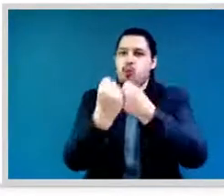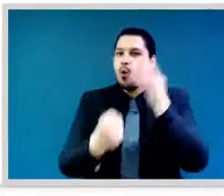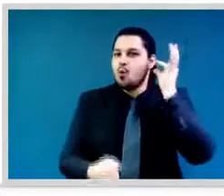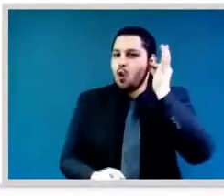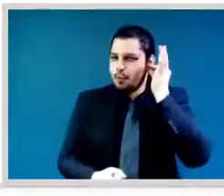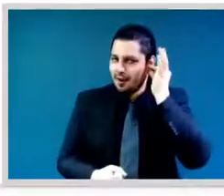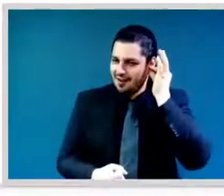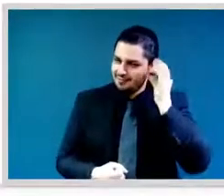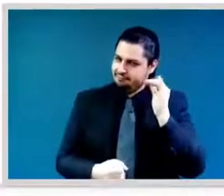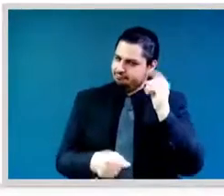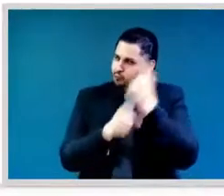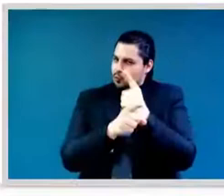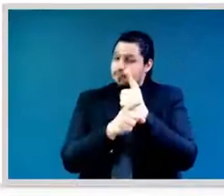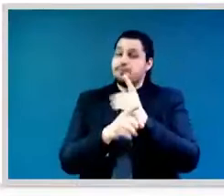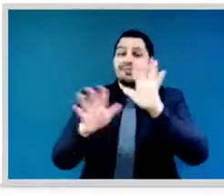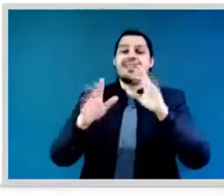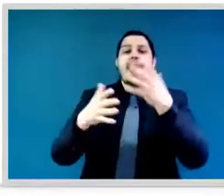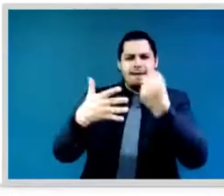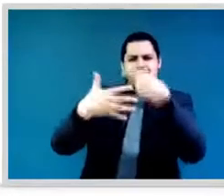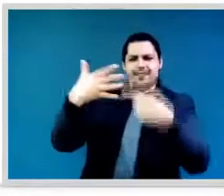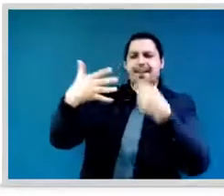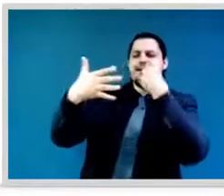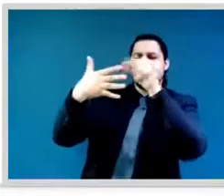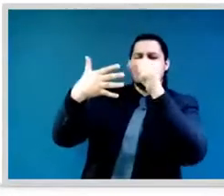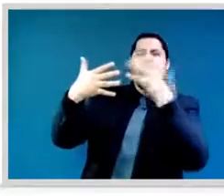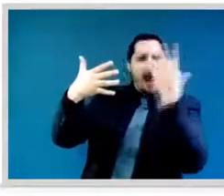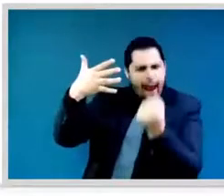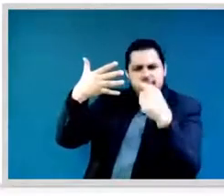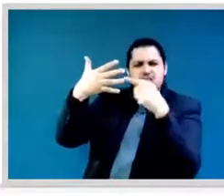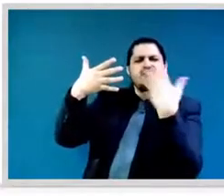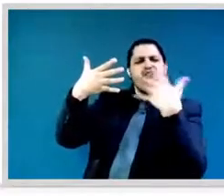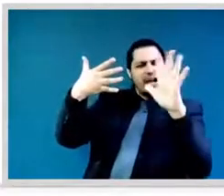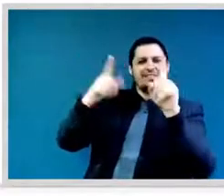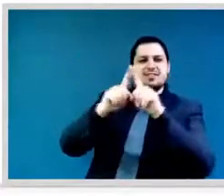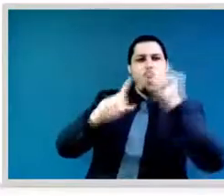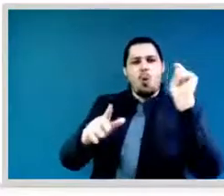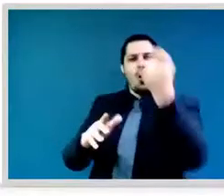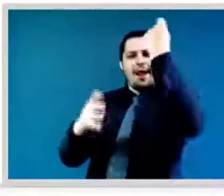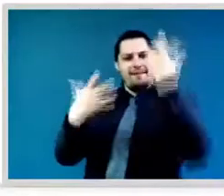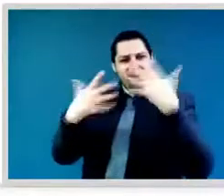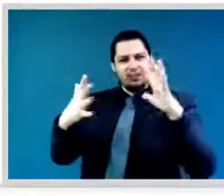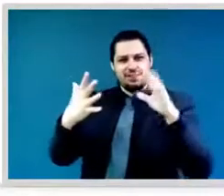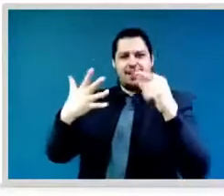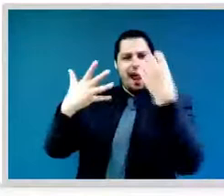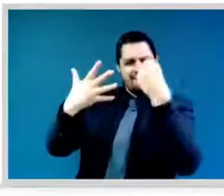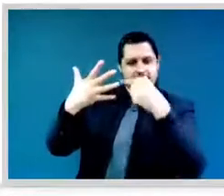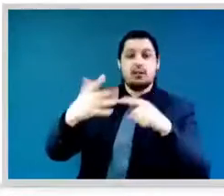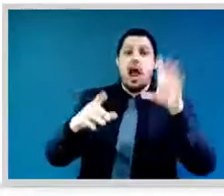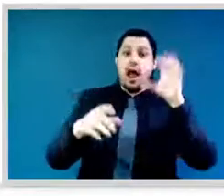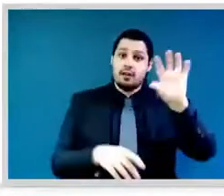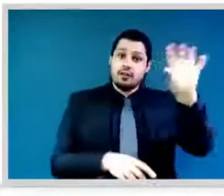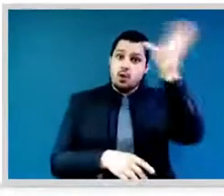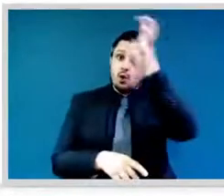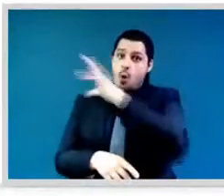Existe ya en muchos países la igualdad de participación, forzada un poco